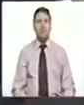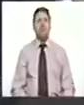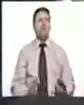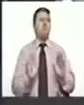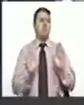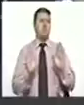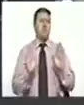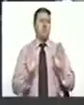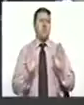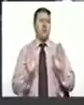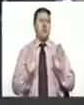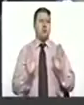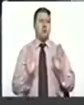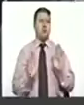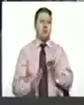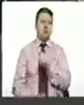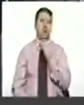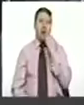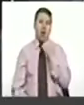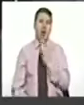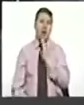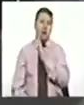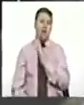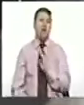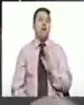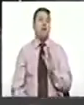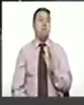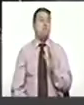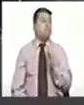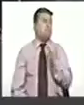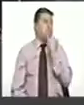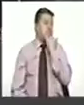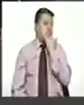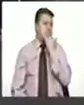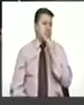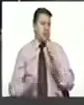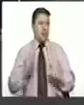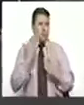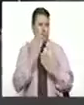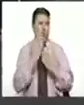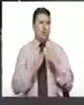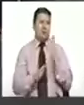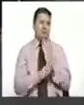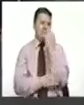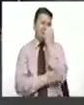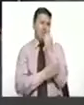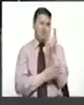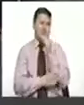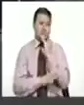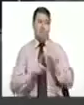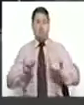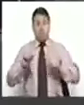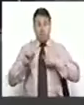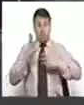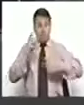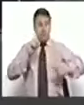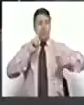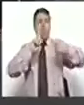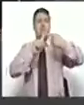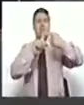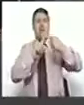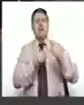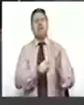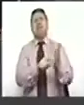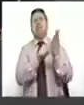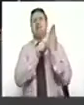Voy a hacer esto. La hora amarilla que tiene el uso de la palabra. Sobre la crisis de frontera. Primero, se